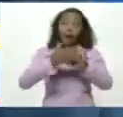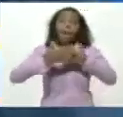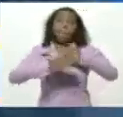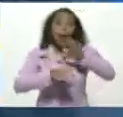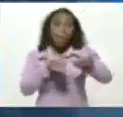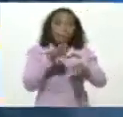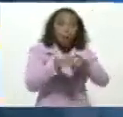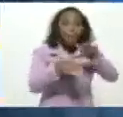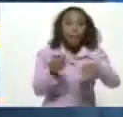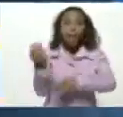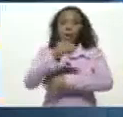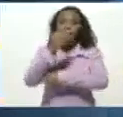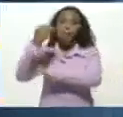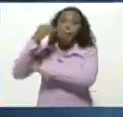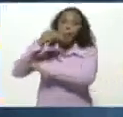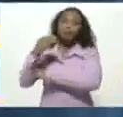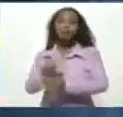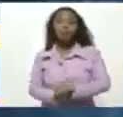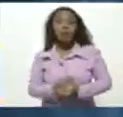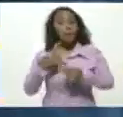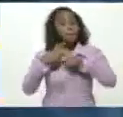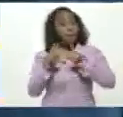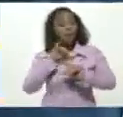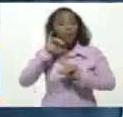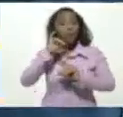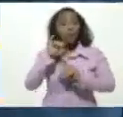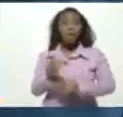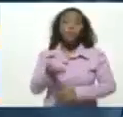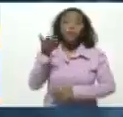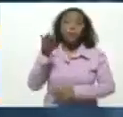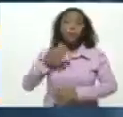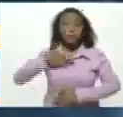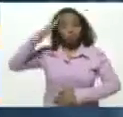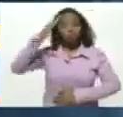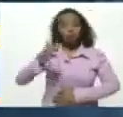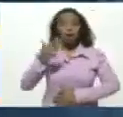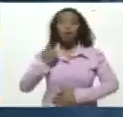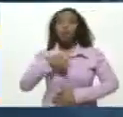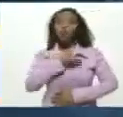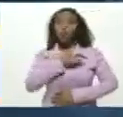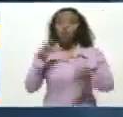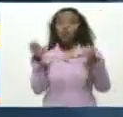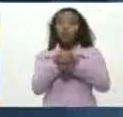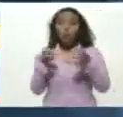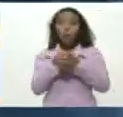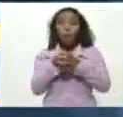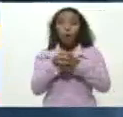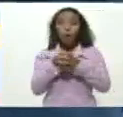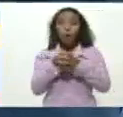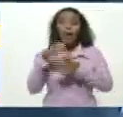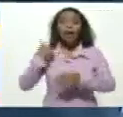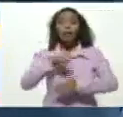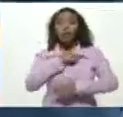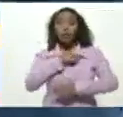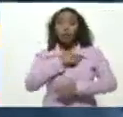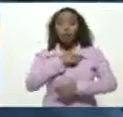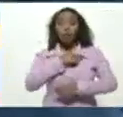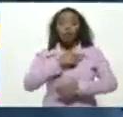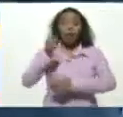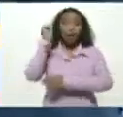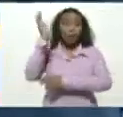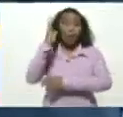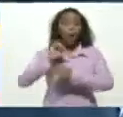todo lo demás. Pero noticias importantes, mi comandante, que nosotros somos una comuna que hemos tenido la jornada del COVID